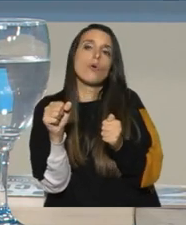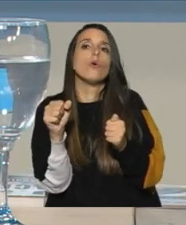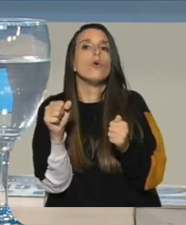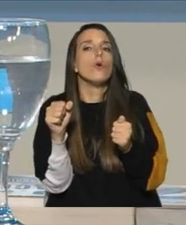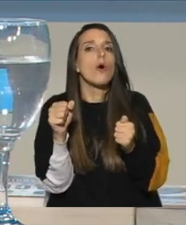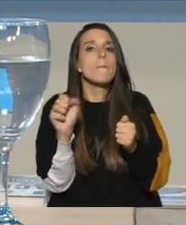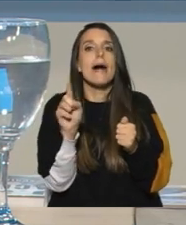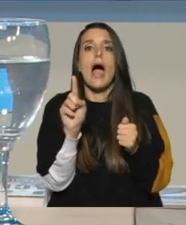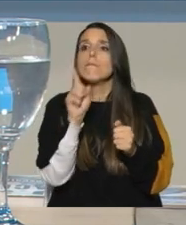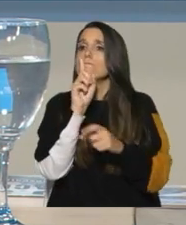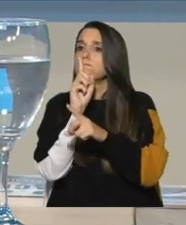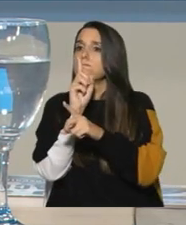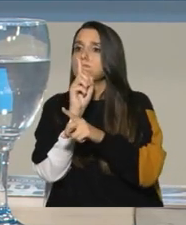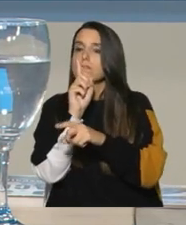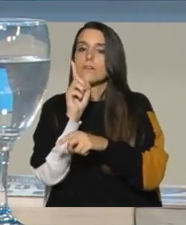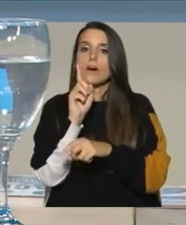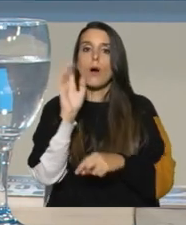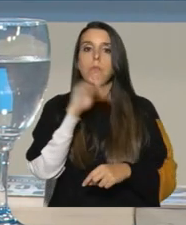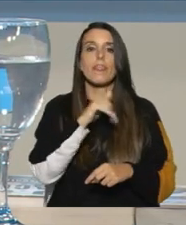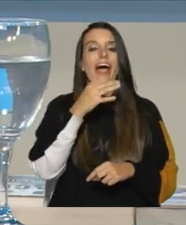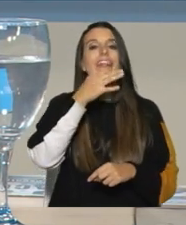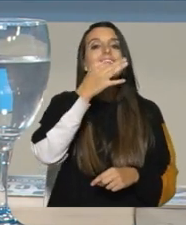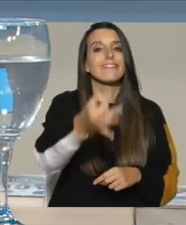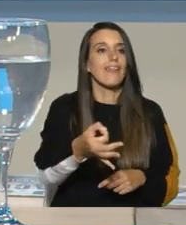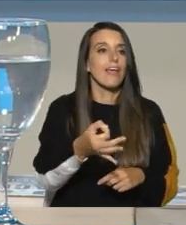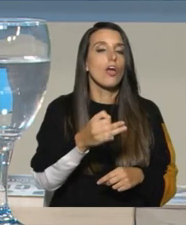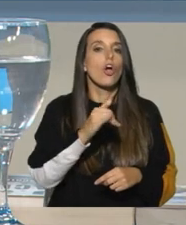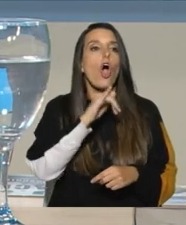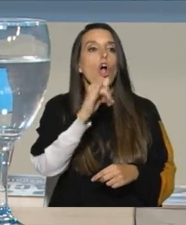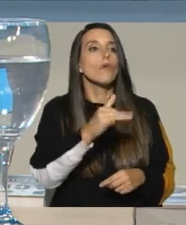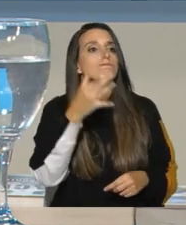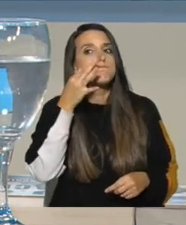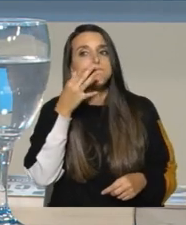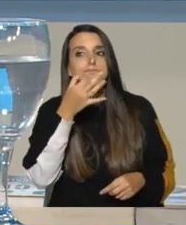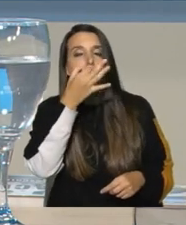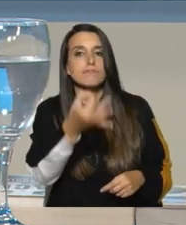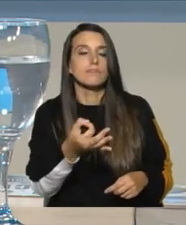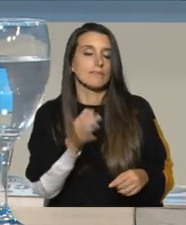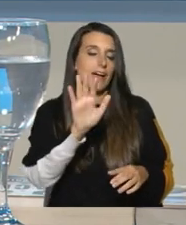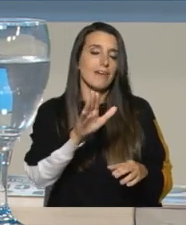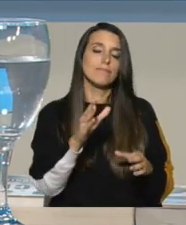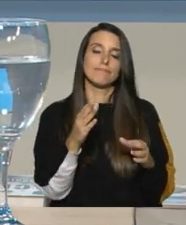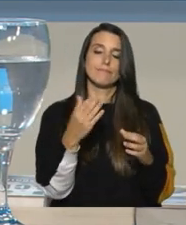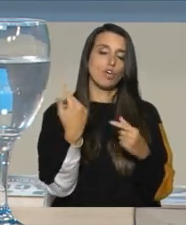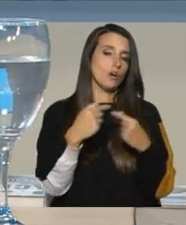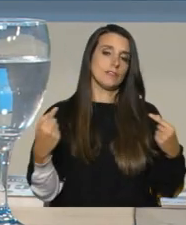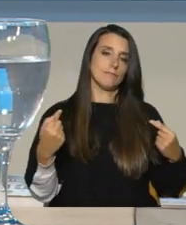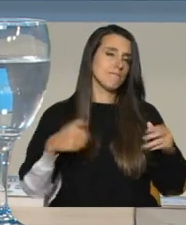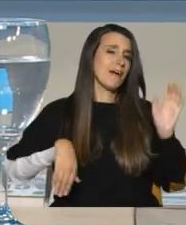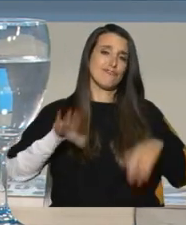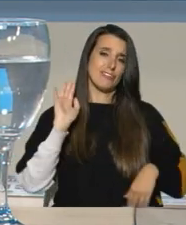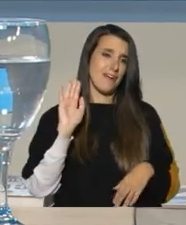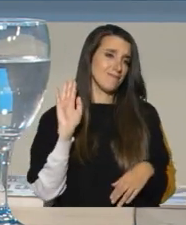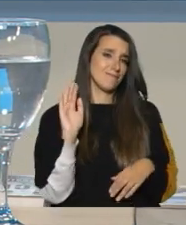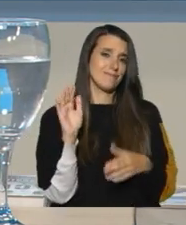justamente para no hablar, para no delatar, porque hay muchas cosas que la mayoría, diría